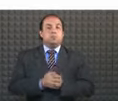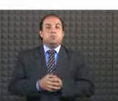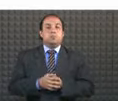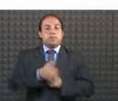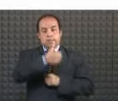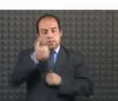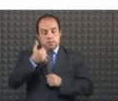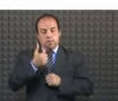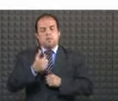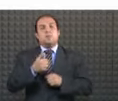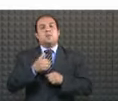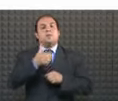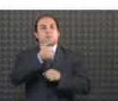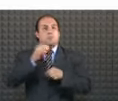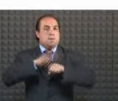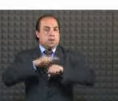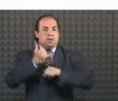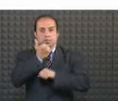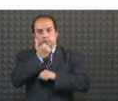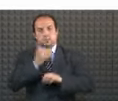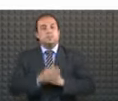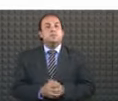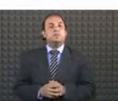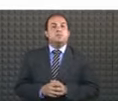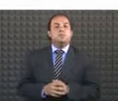600 más, perdón, 600 más.